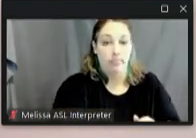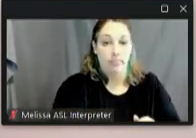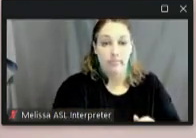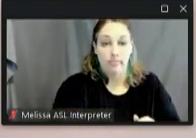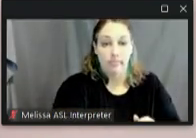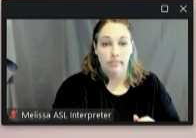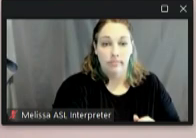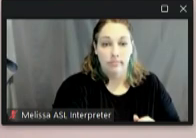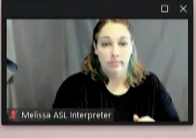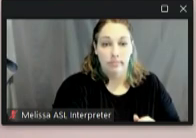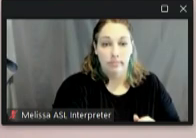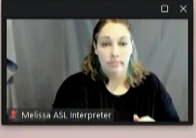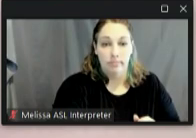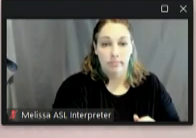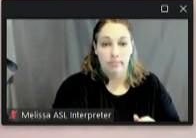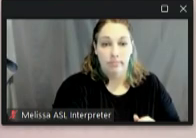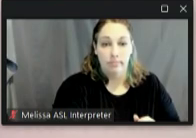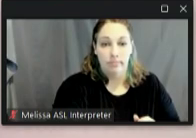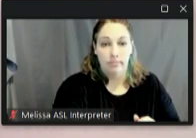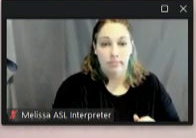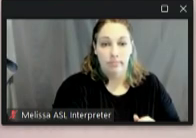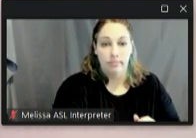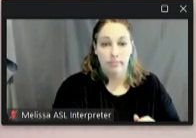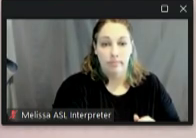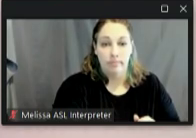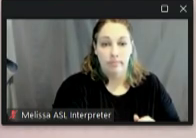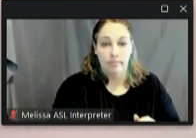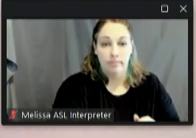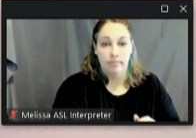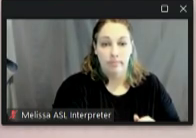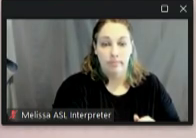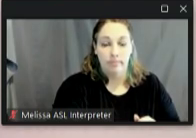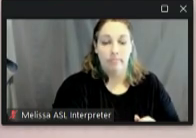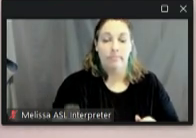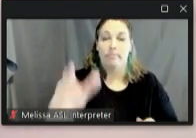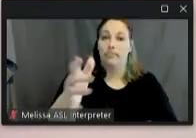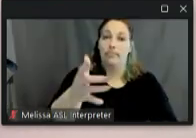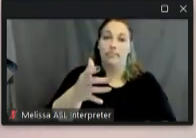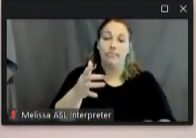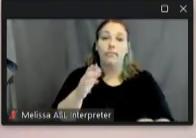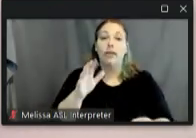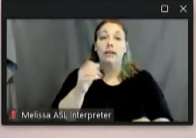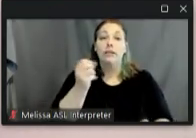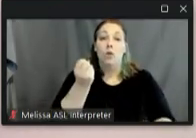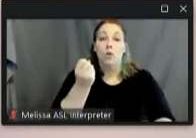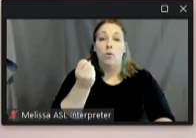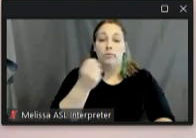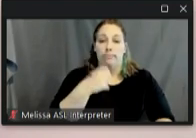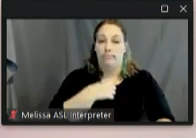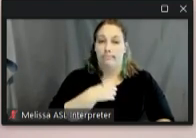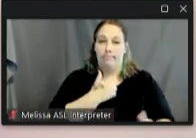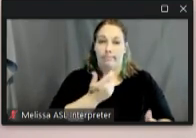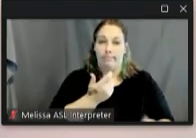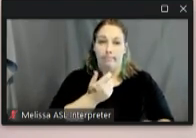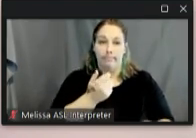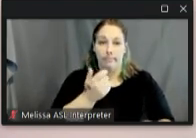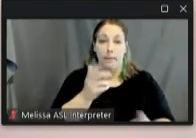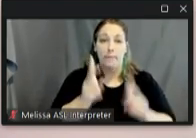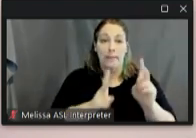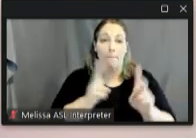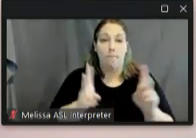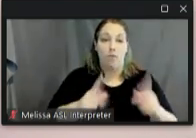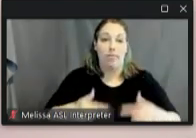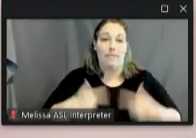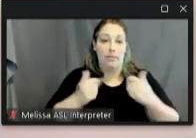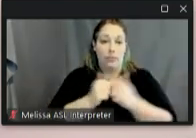Honduras 2022-2026, en su pilar 12, personas viviendo con discapacidad, reconoce el estado de abandono por